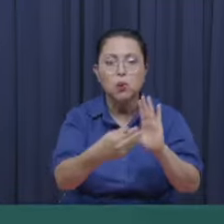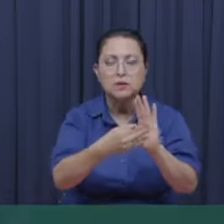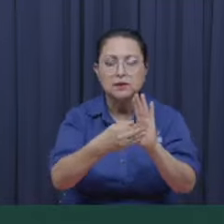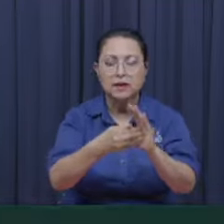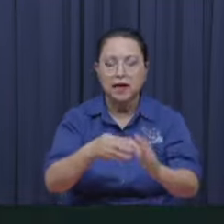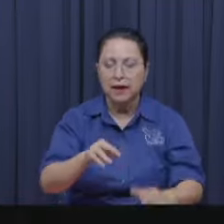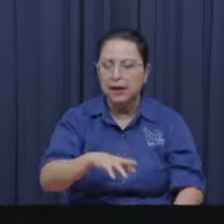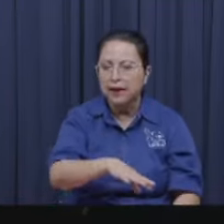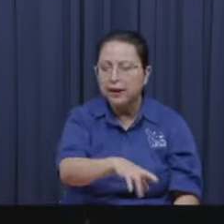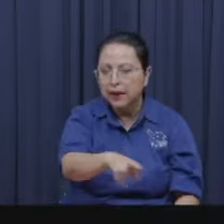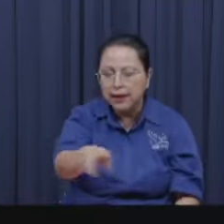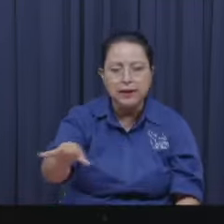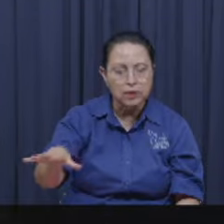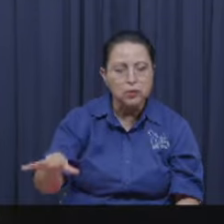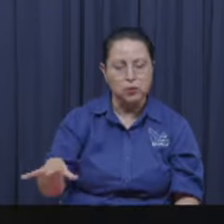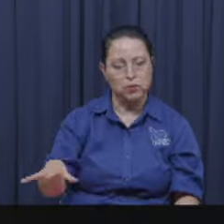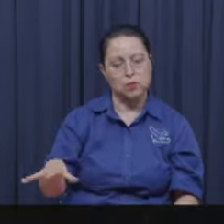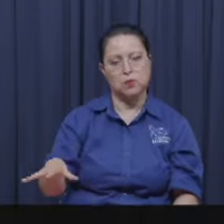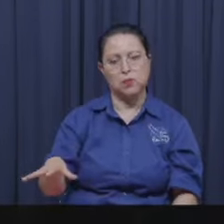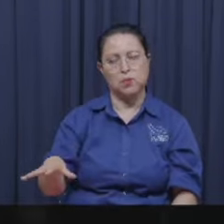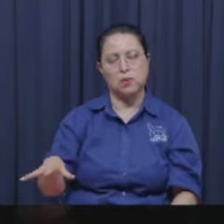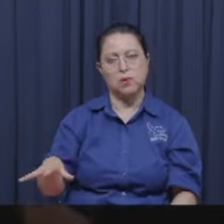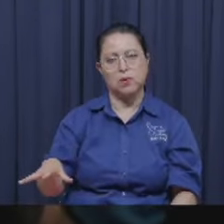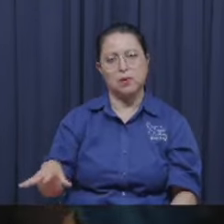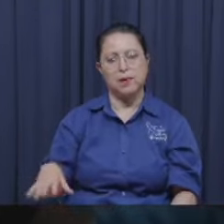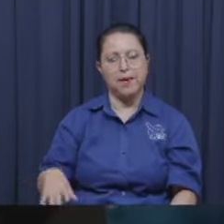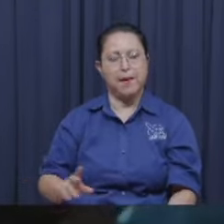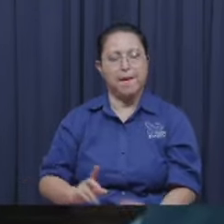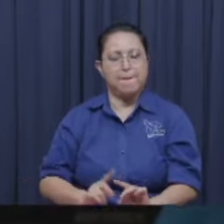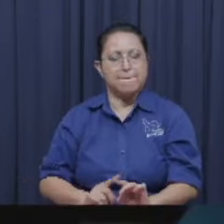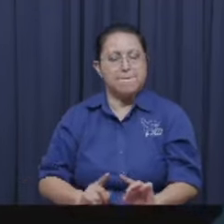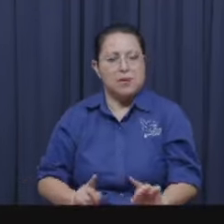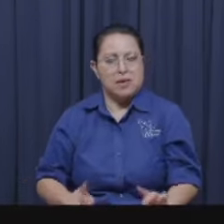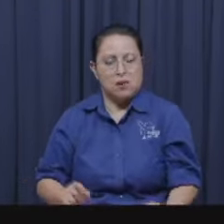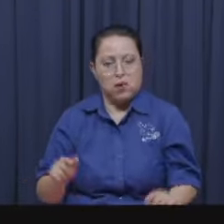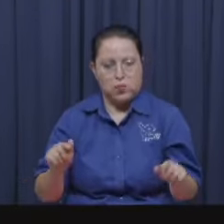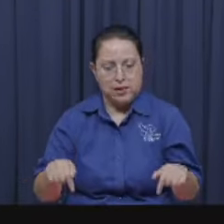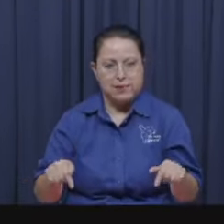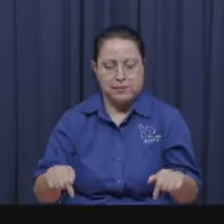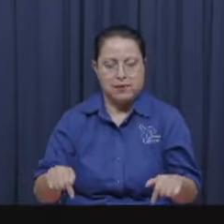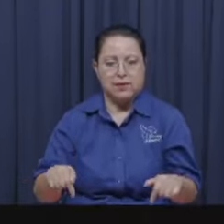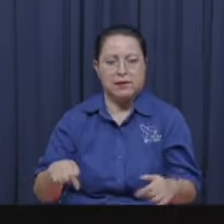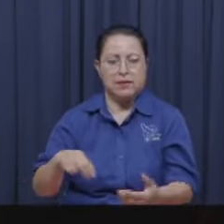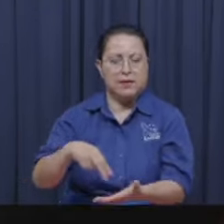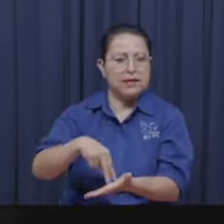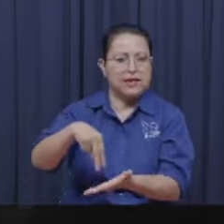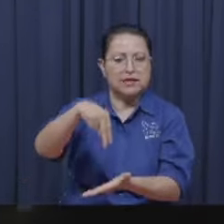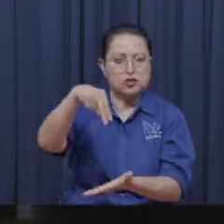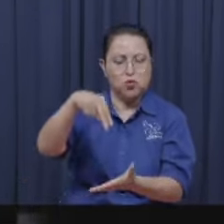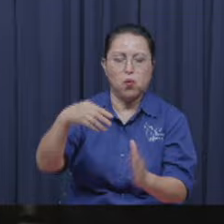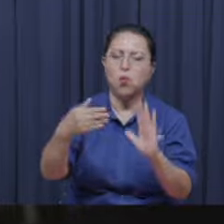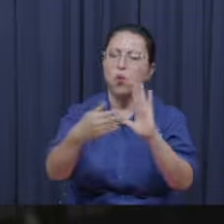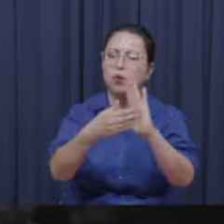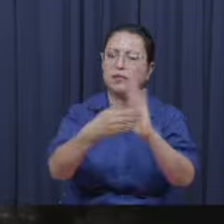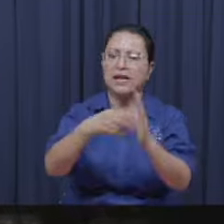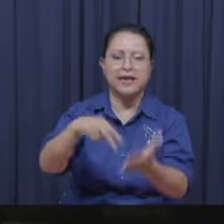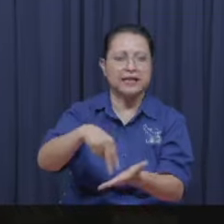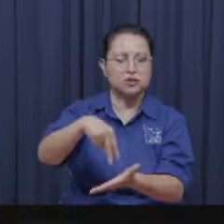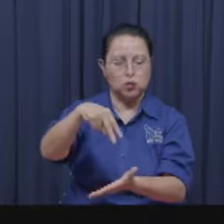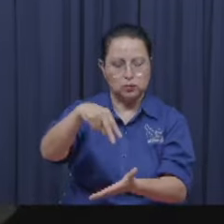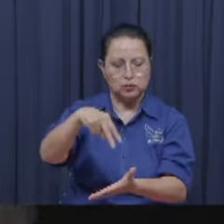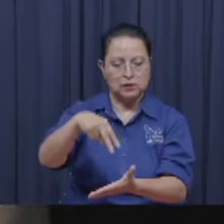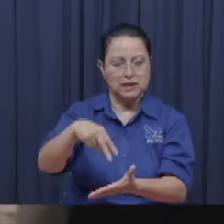diferentes formas, pero ahora sí, estamos viendo nación contra nación. Y en diferentes lugares habrá